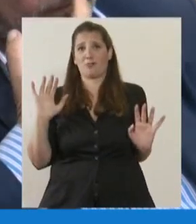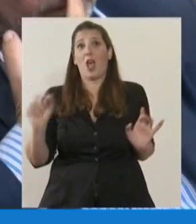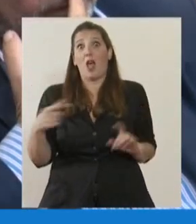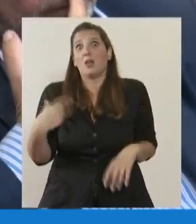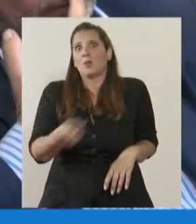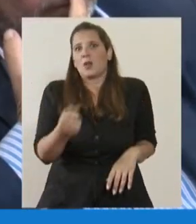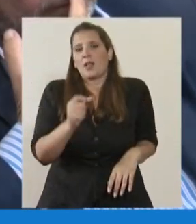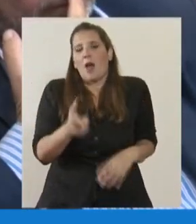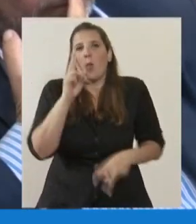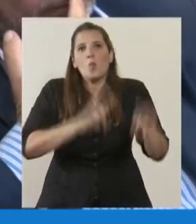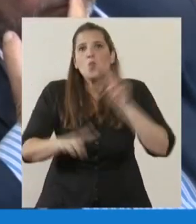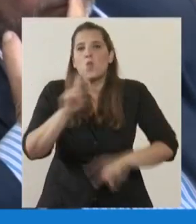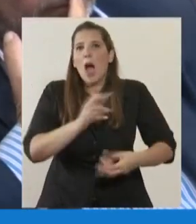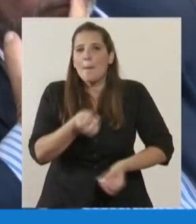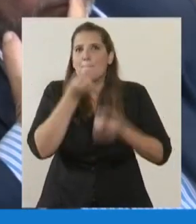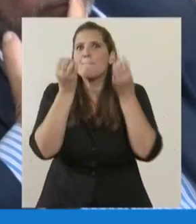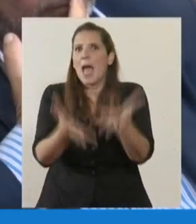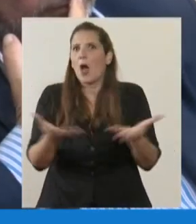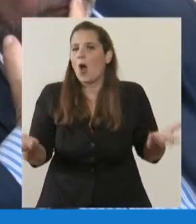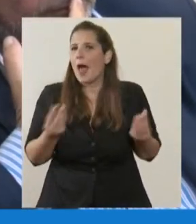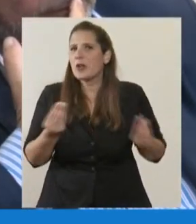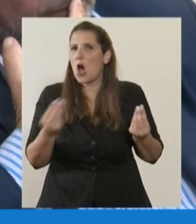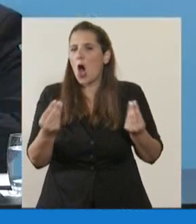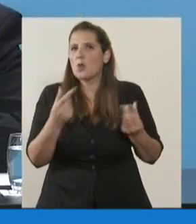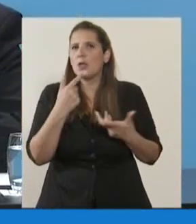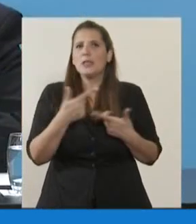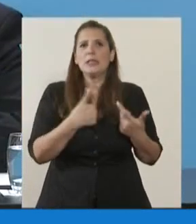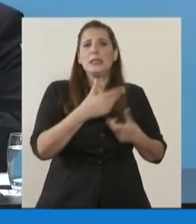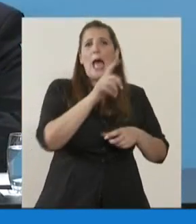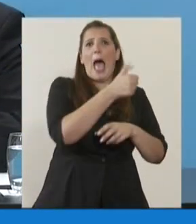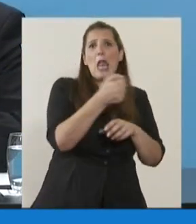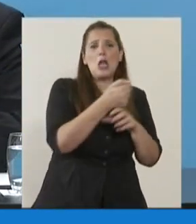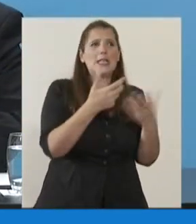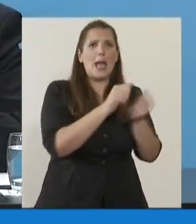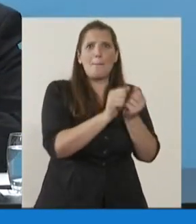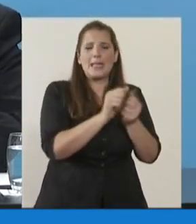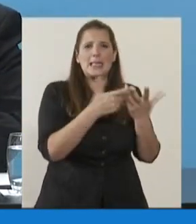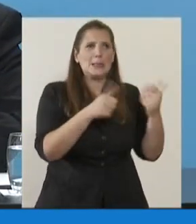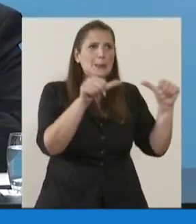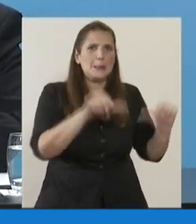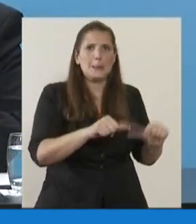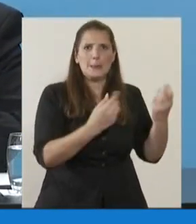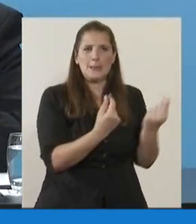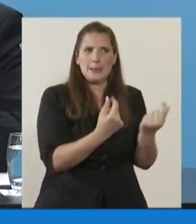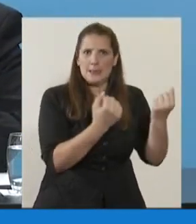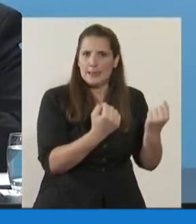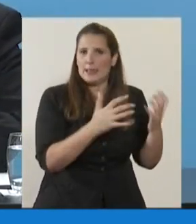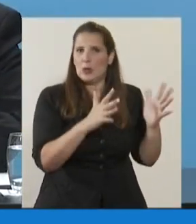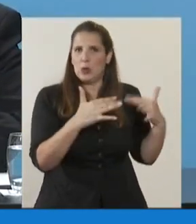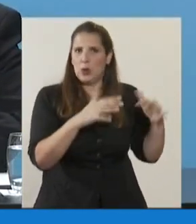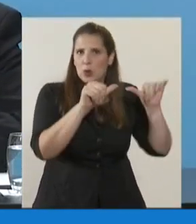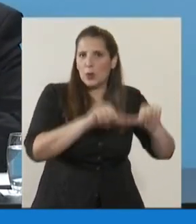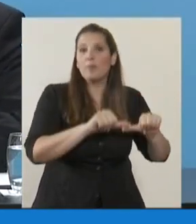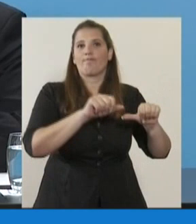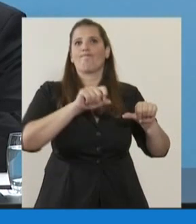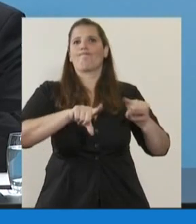para mejorar las alicaídas finanzas de la compañía y fortalecerlas en este año, que es un año